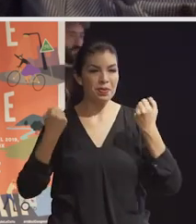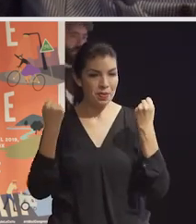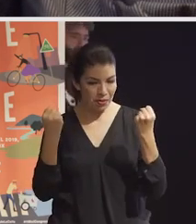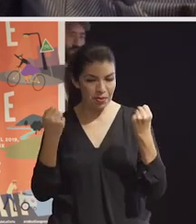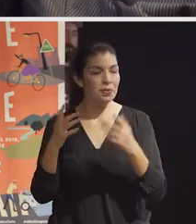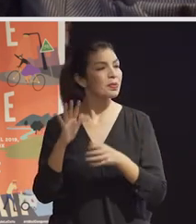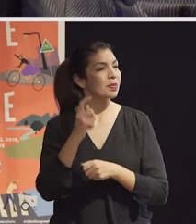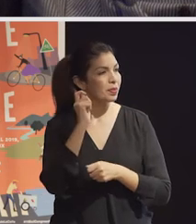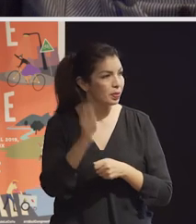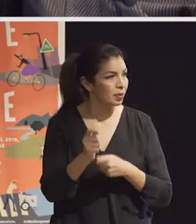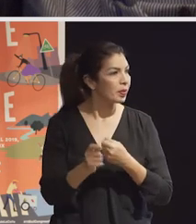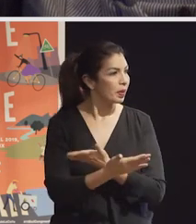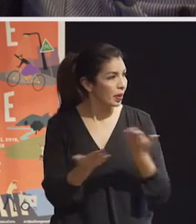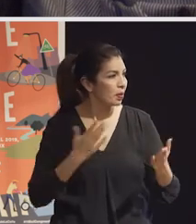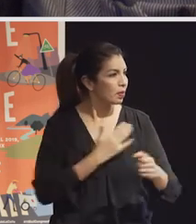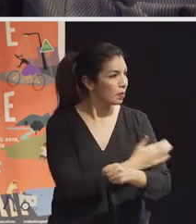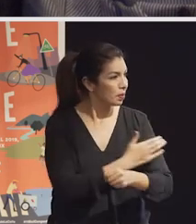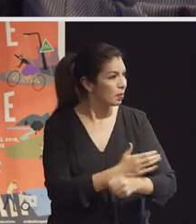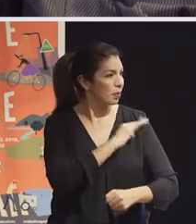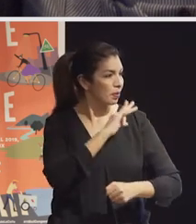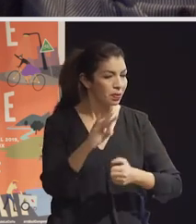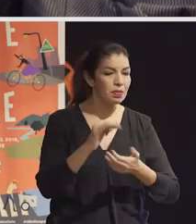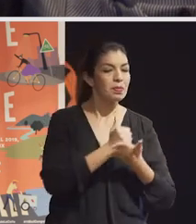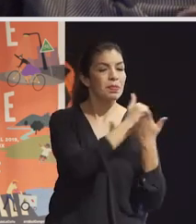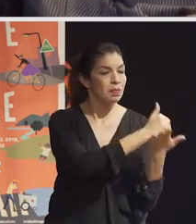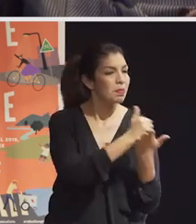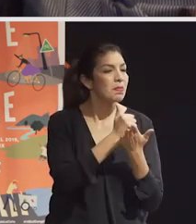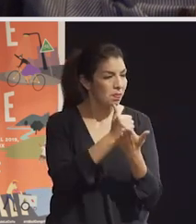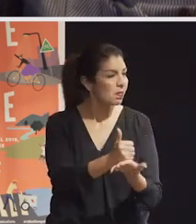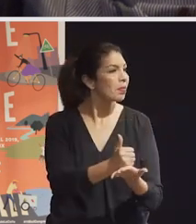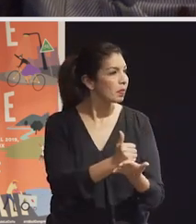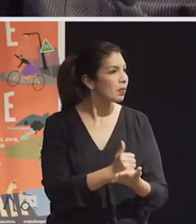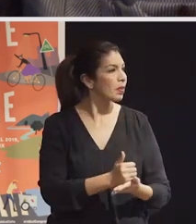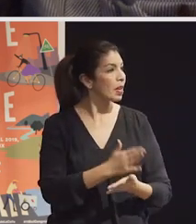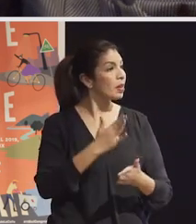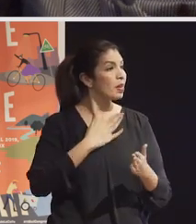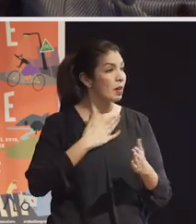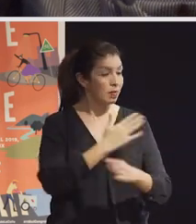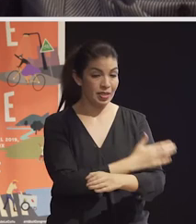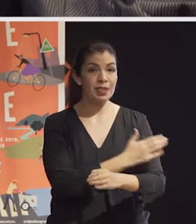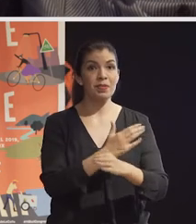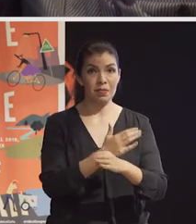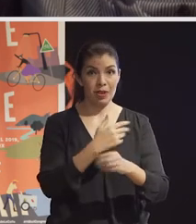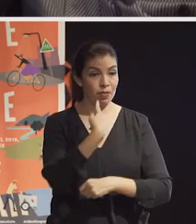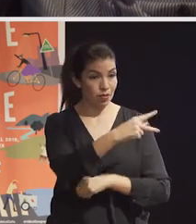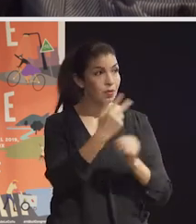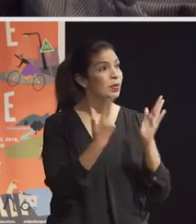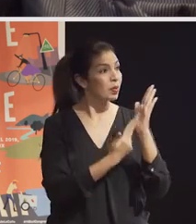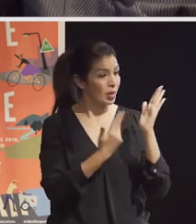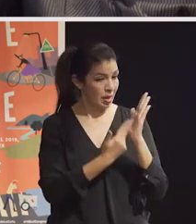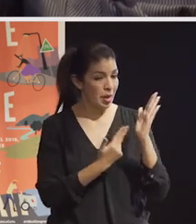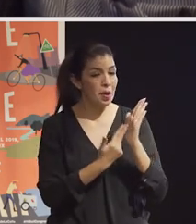sus herramientas a grupos específicos y lo están haciendo bien imágenes que para les